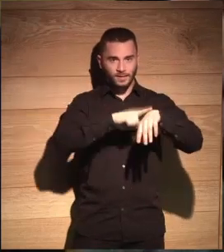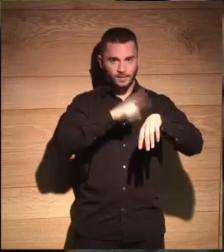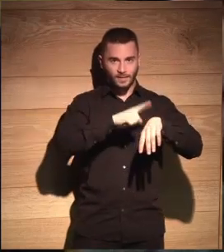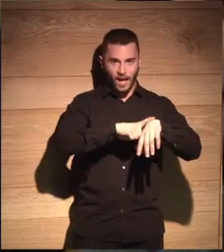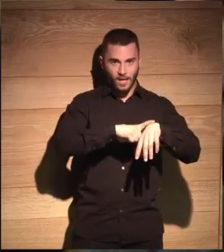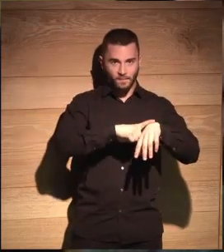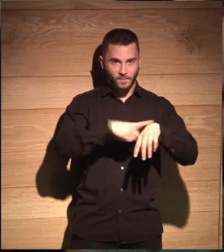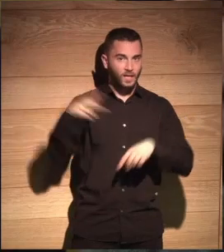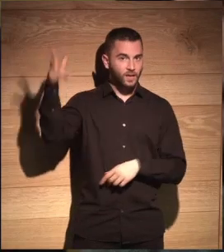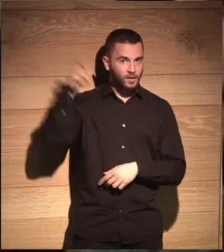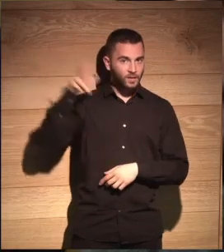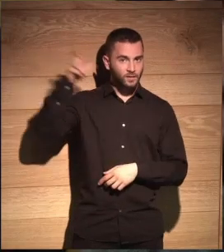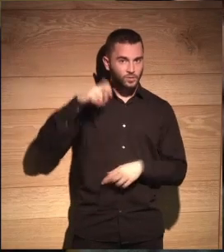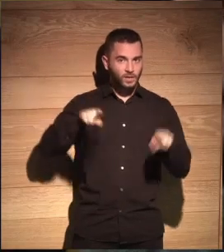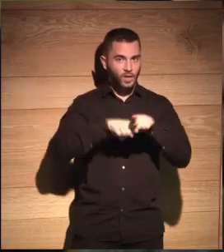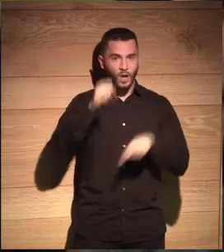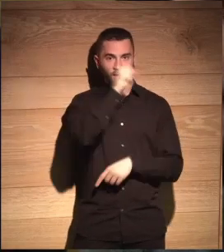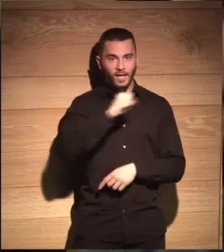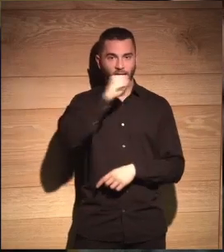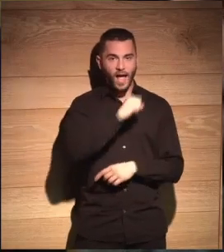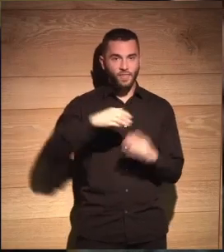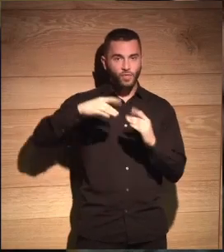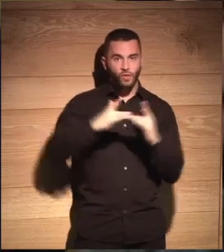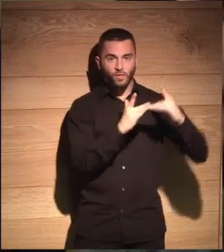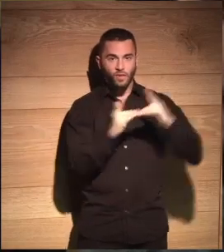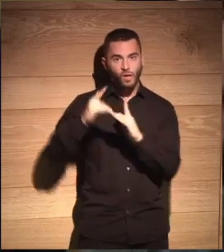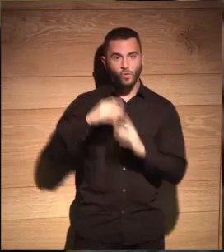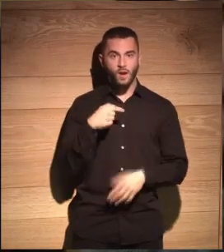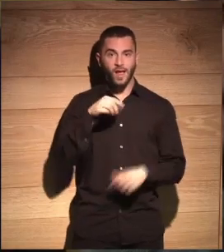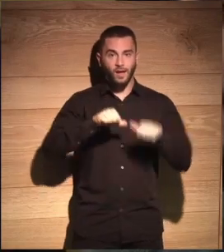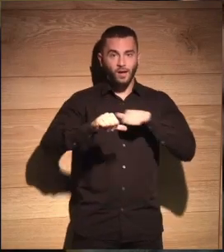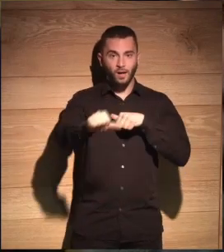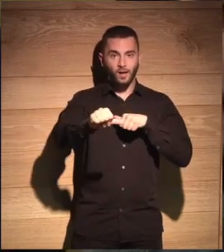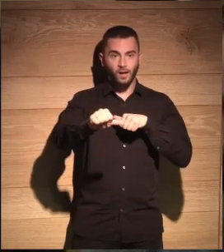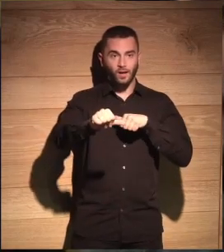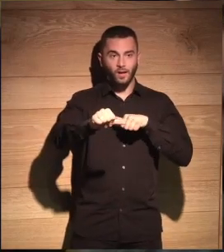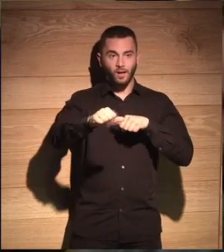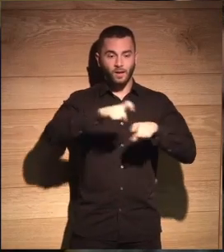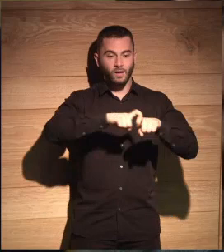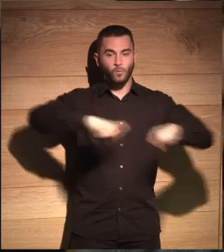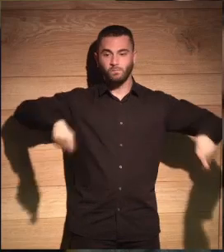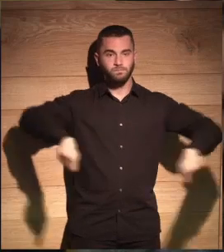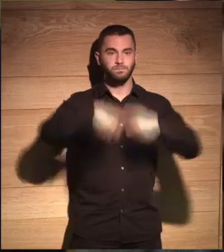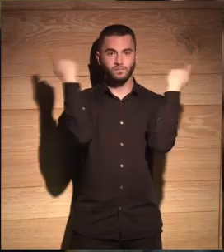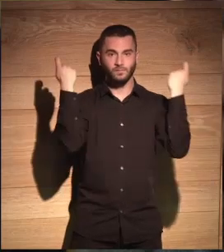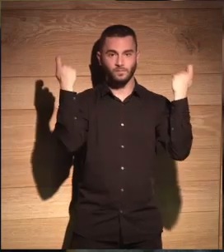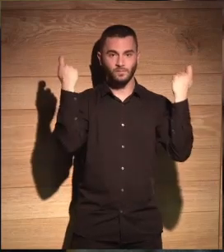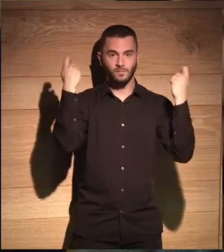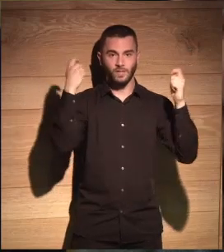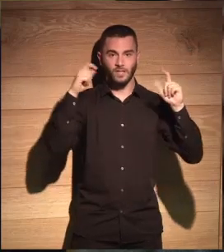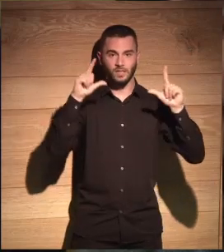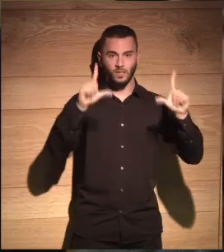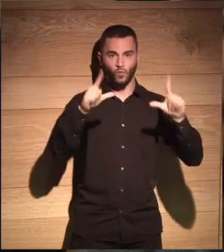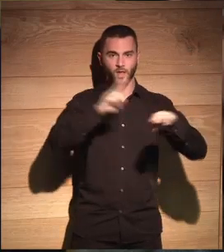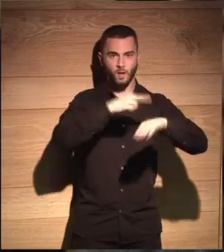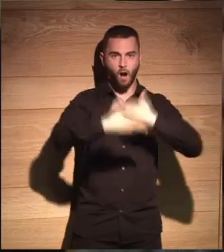como canción de cuna, y a partir de ese momento rompe el estereotipo y se ve una secuencia de ritmo muy rápido